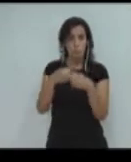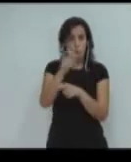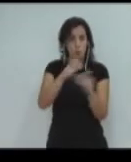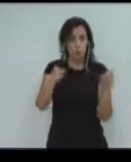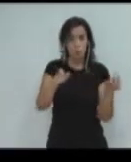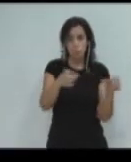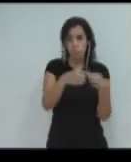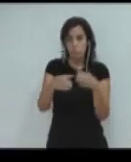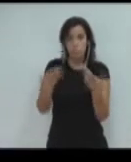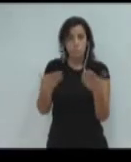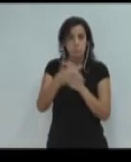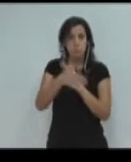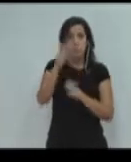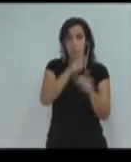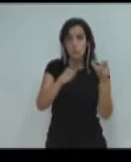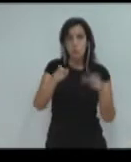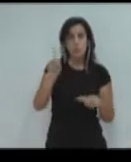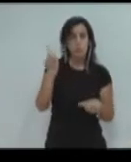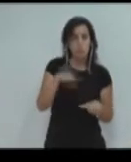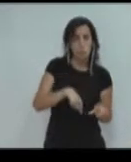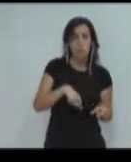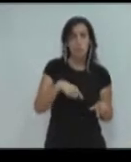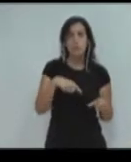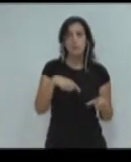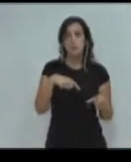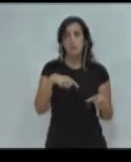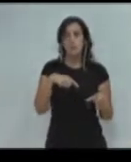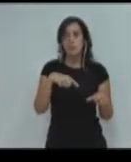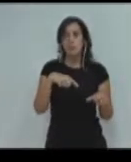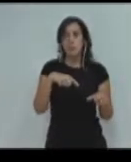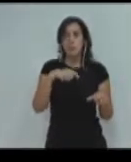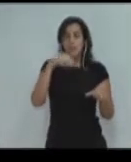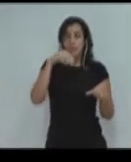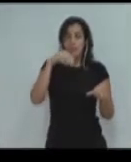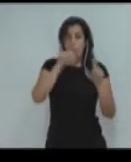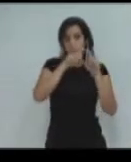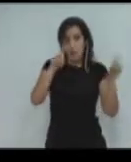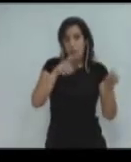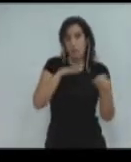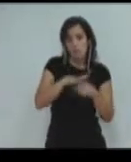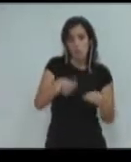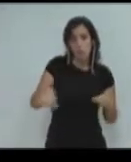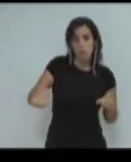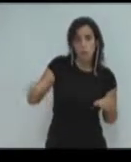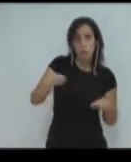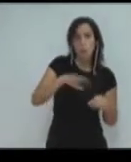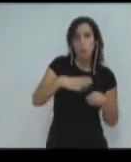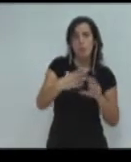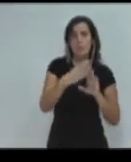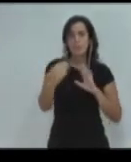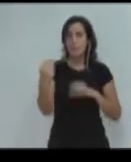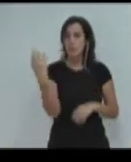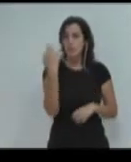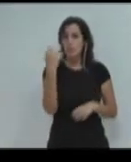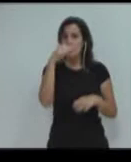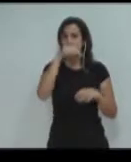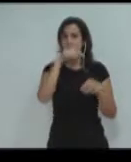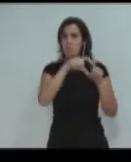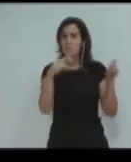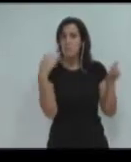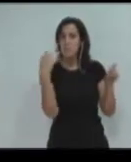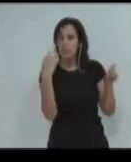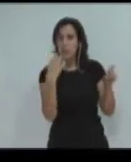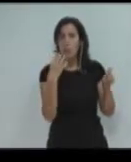es decir, todas las personas que están afectadas o afectan a una empresa, puedan entender qué es lo que está ocurriendo dentro de la empresa, dentro